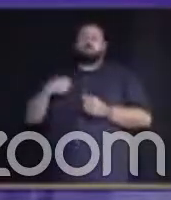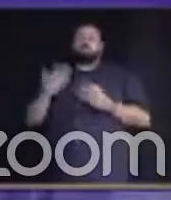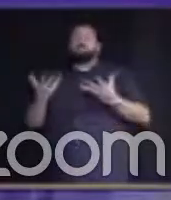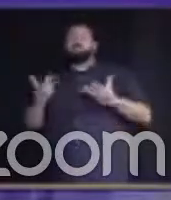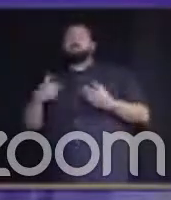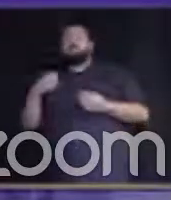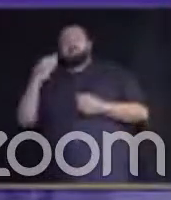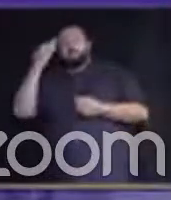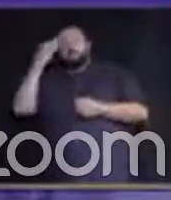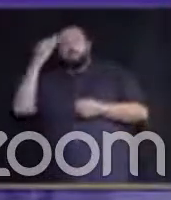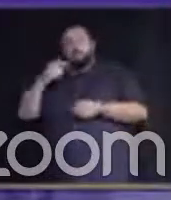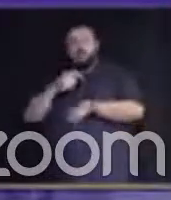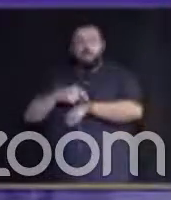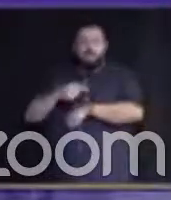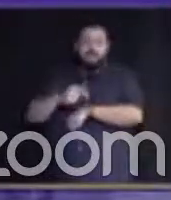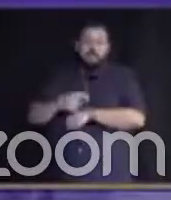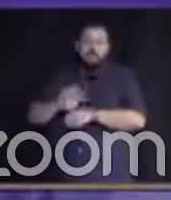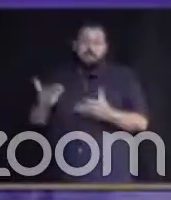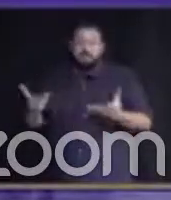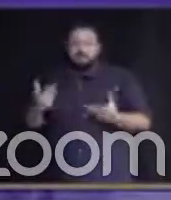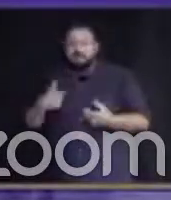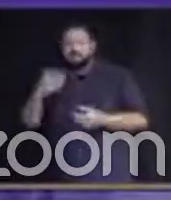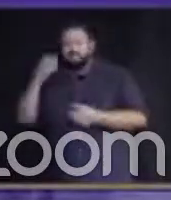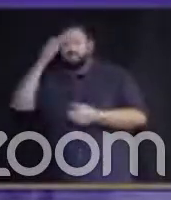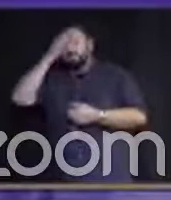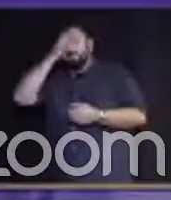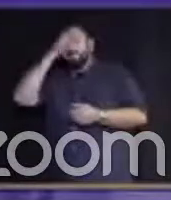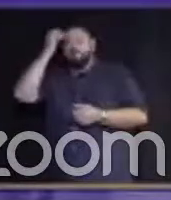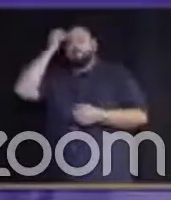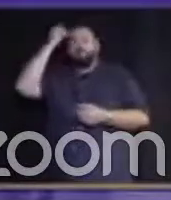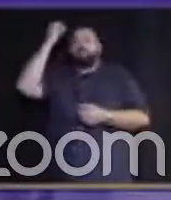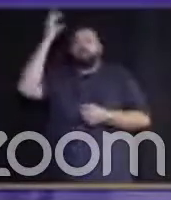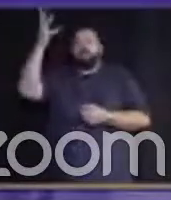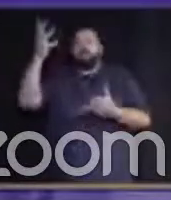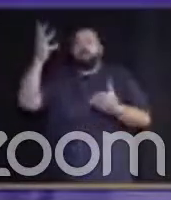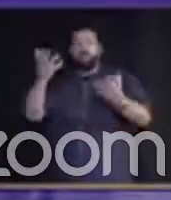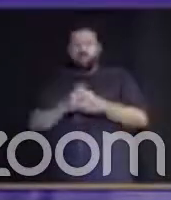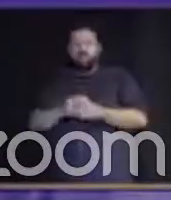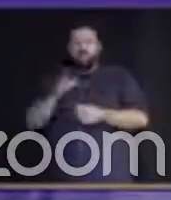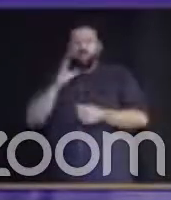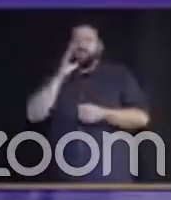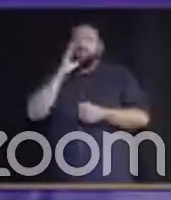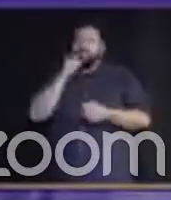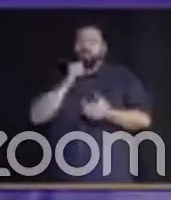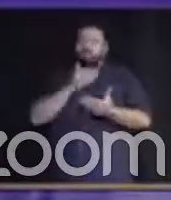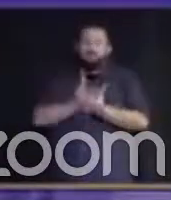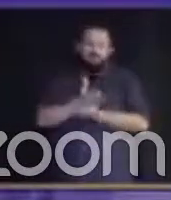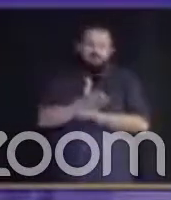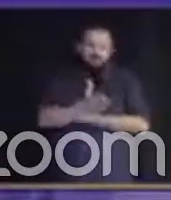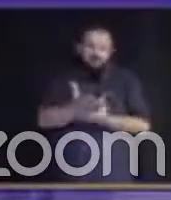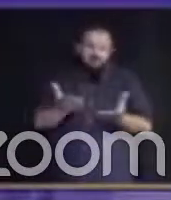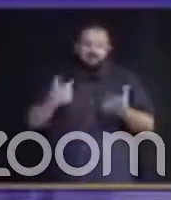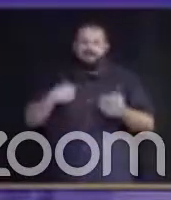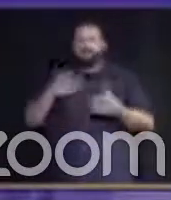me dio tiempo de hablar, no pude ir al CEDIS a meterme al bono de producción, se me fue la onda, se me fueron